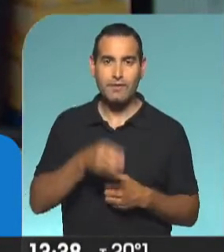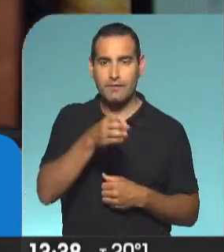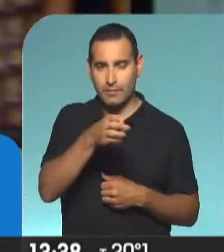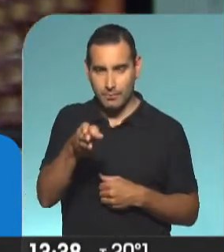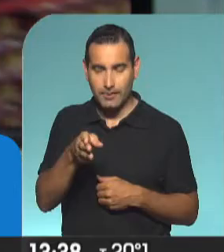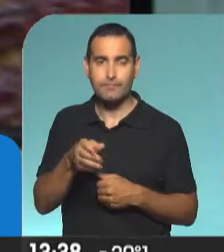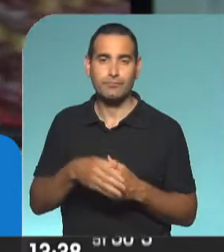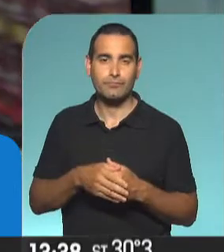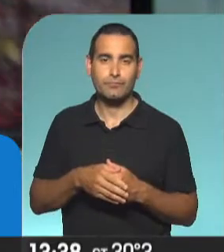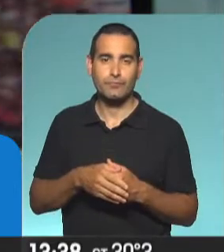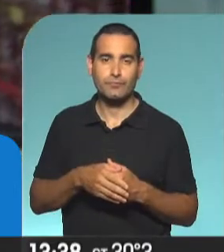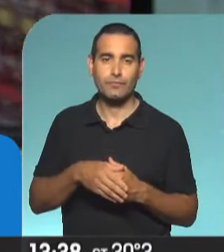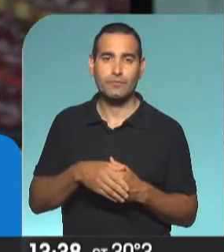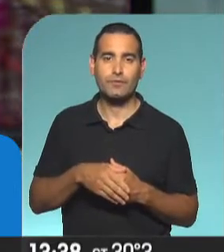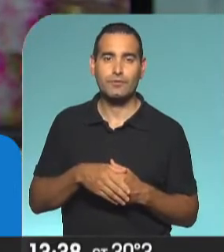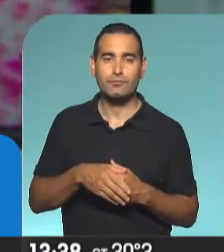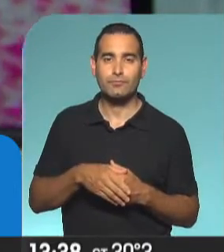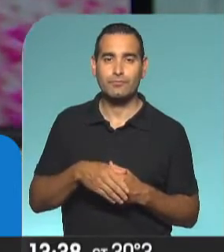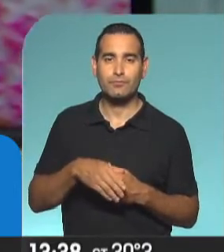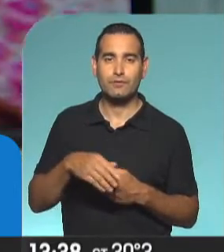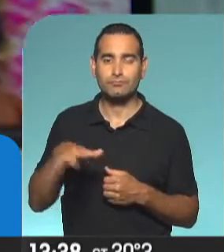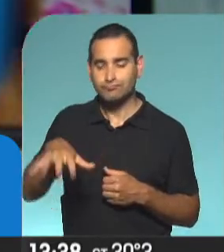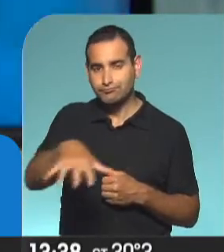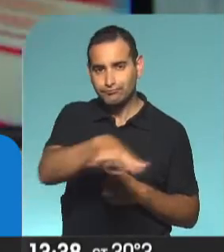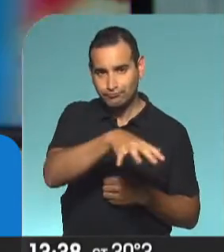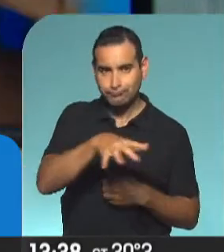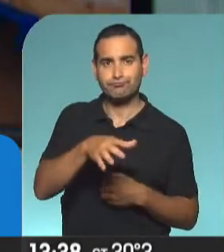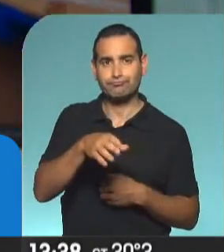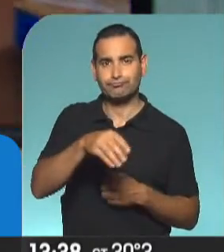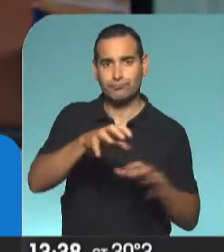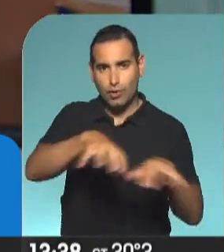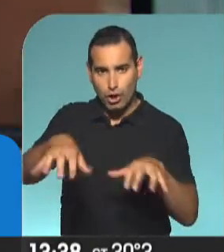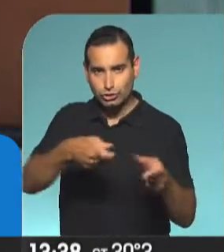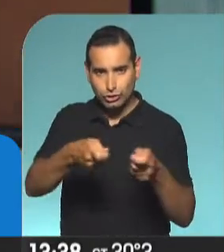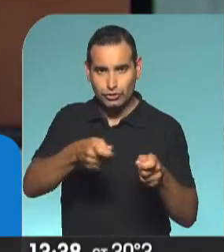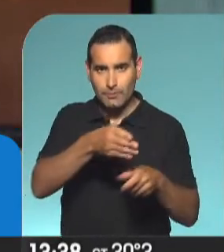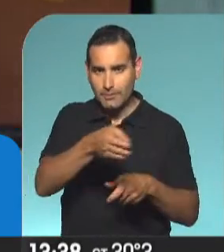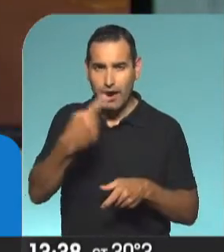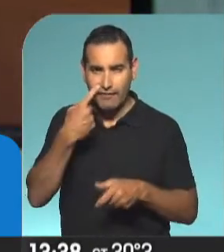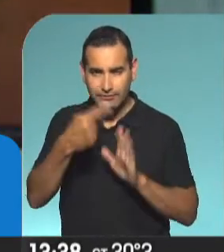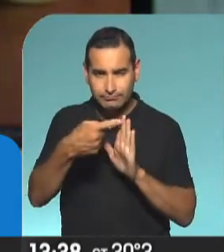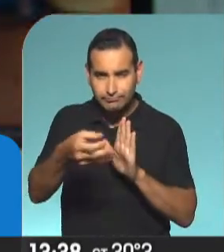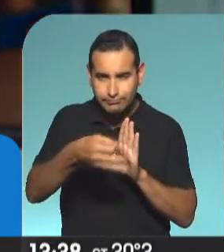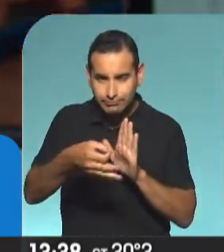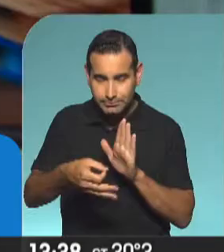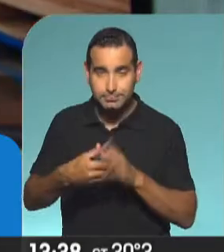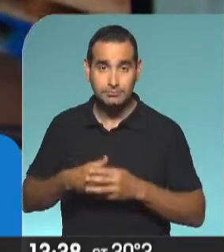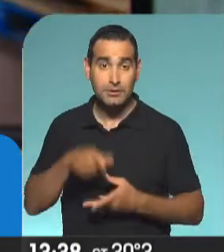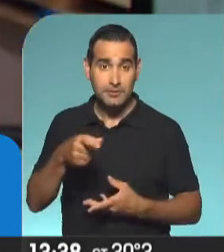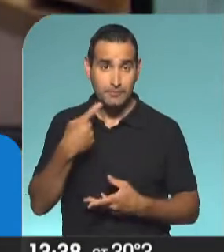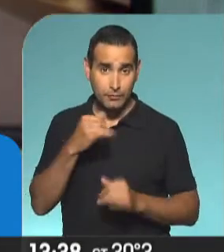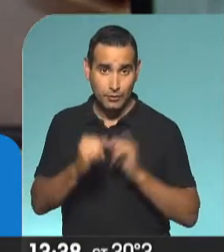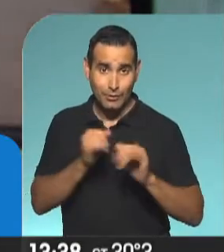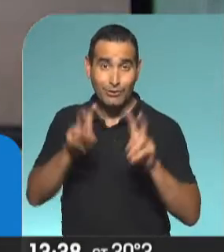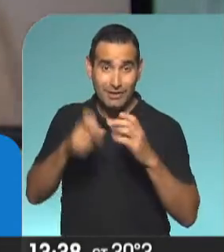acompañado por los agentes públicos de cada localidad para ver que se verifique en todos estos controles que parece y repasemos